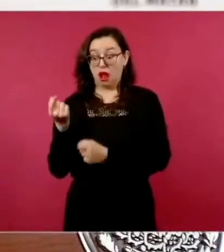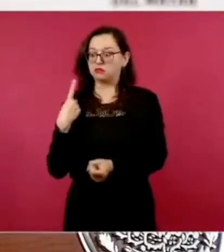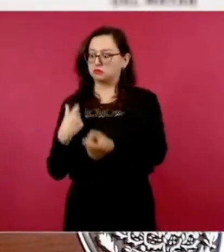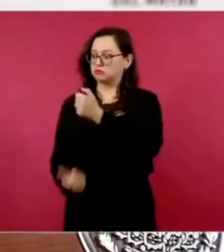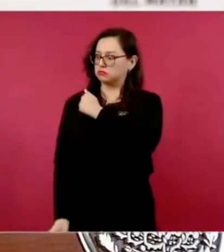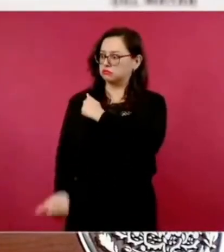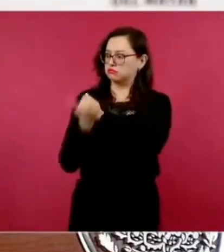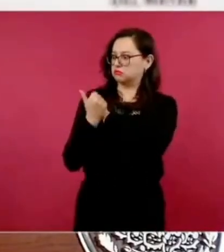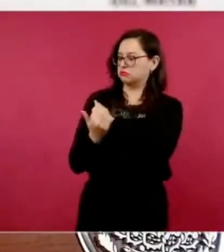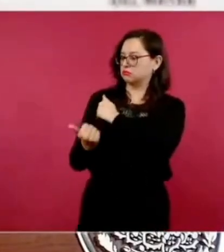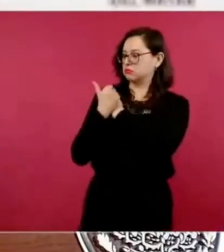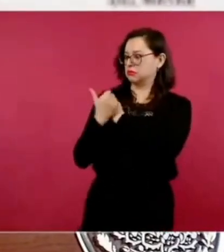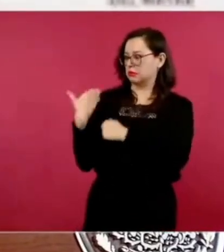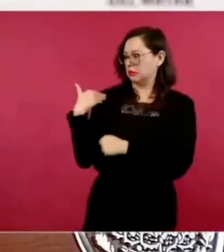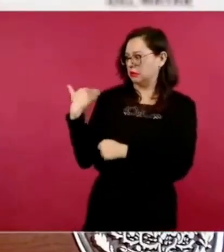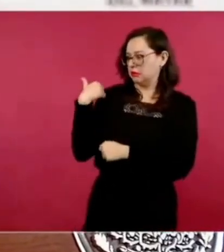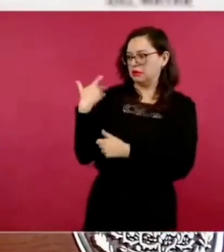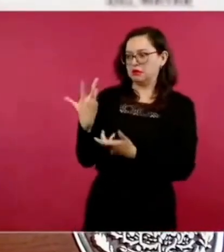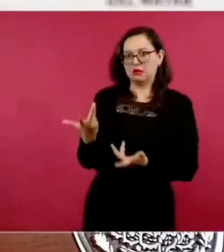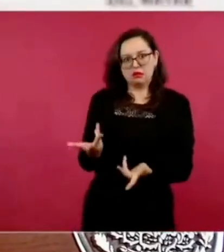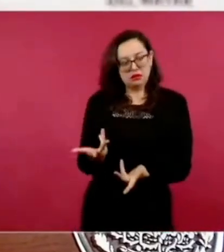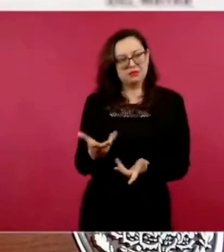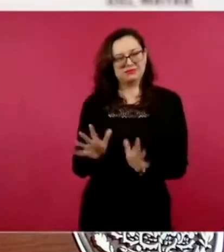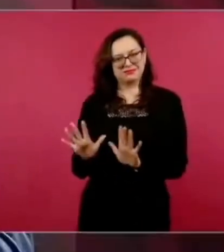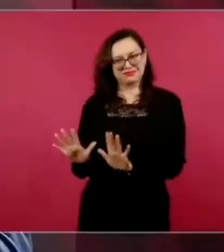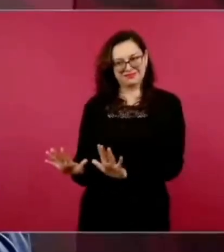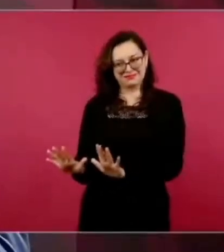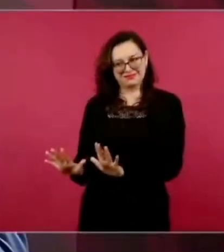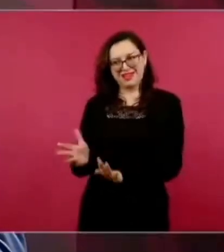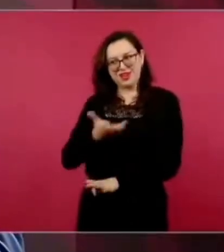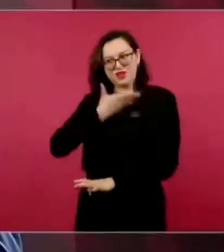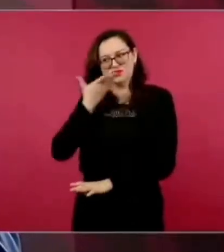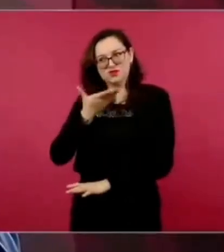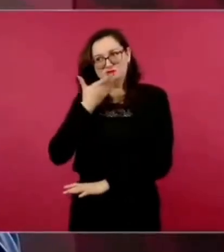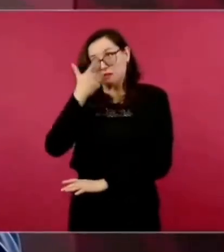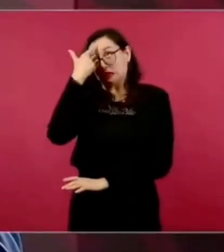Porque ya se habían acostumbrado a eso.